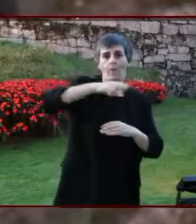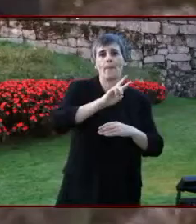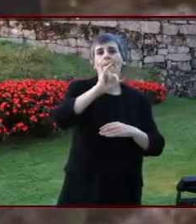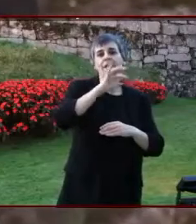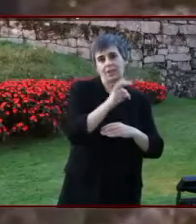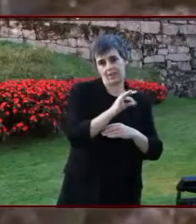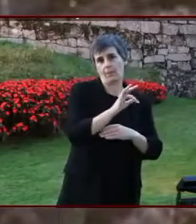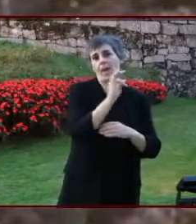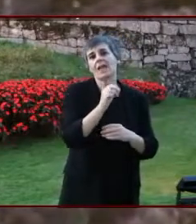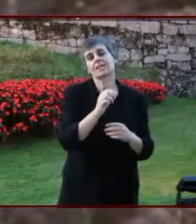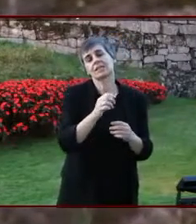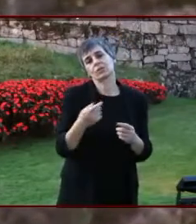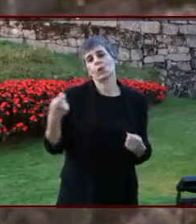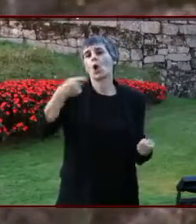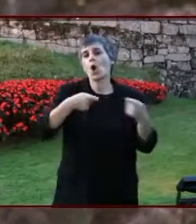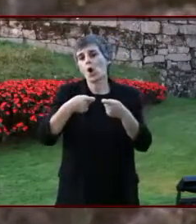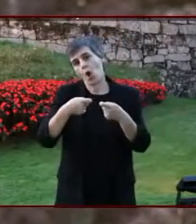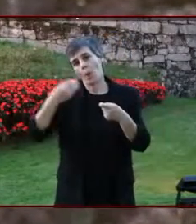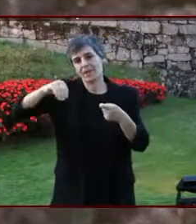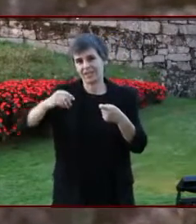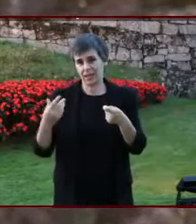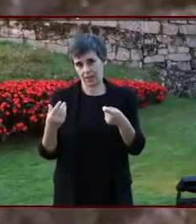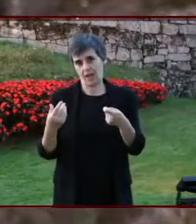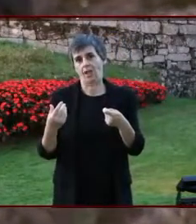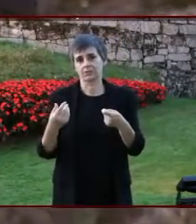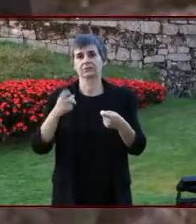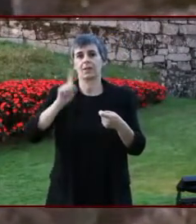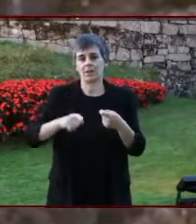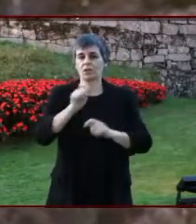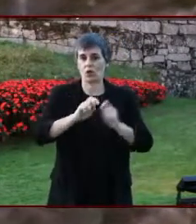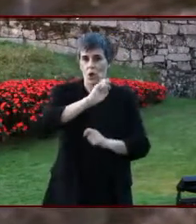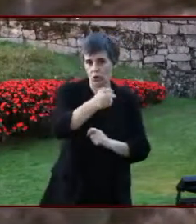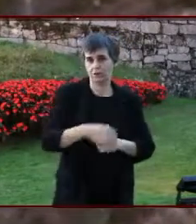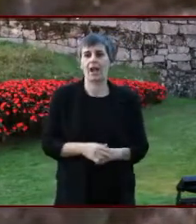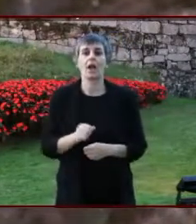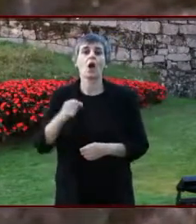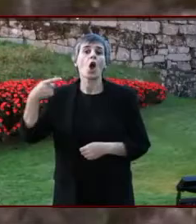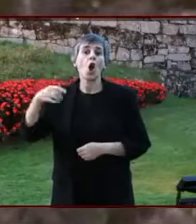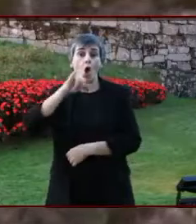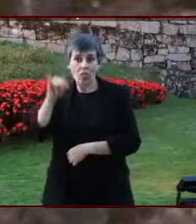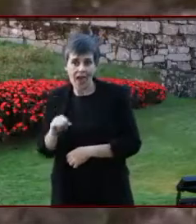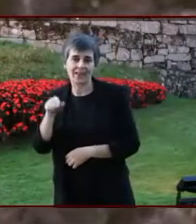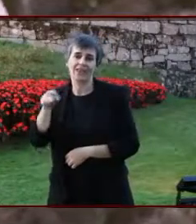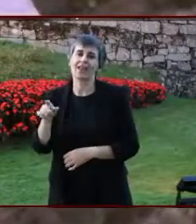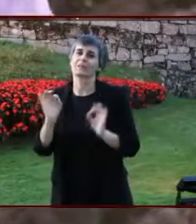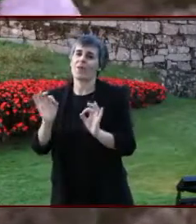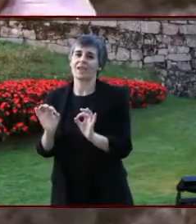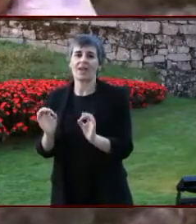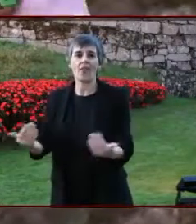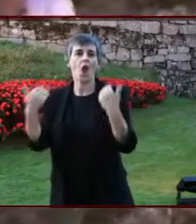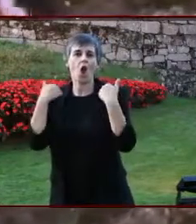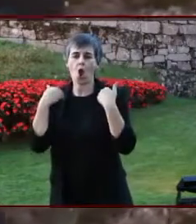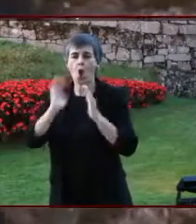Forum. A Andy González, especialista en coaching de imaxe en persoal, e a tantas